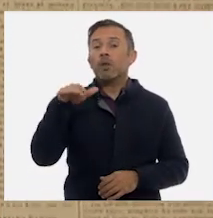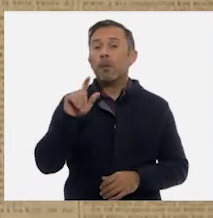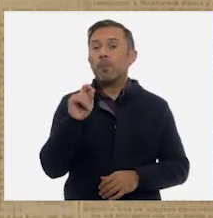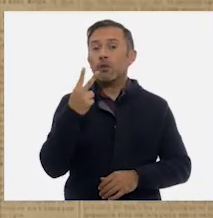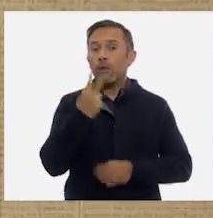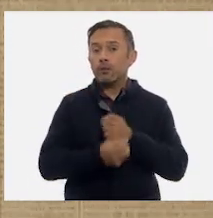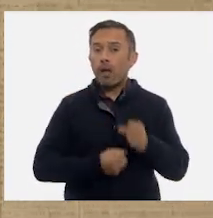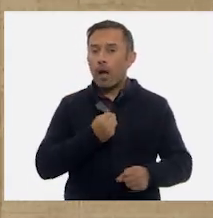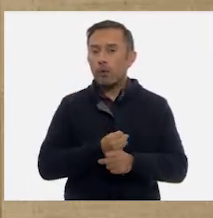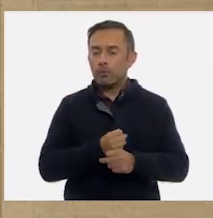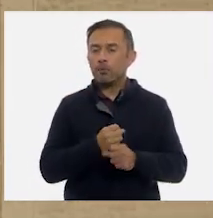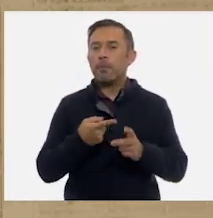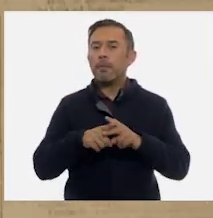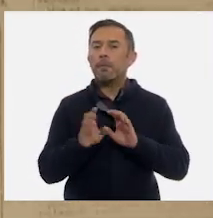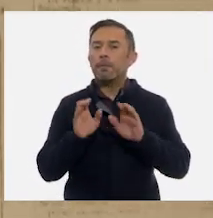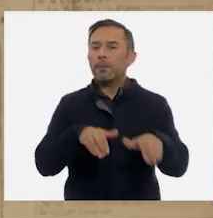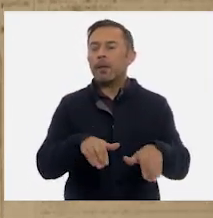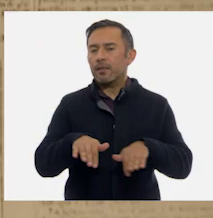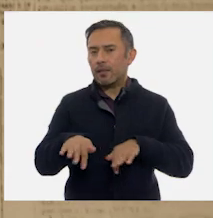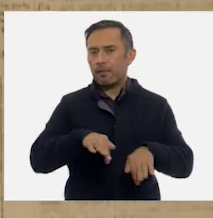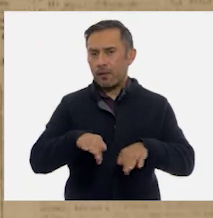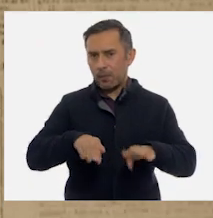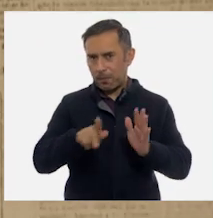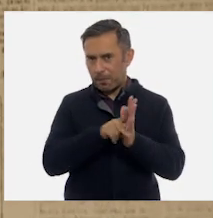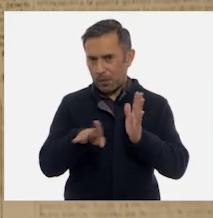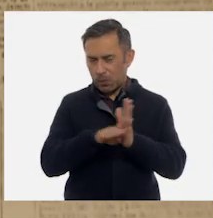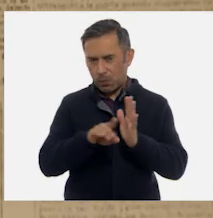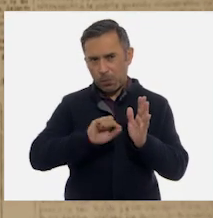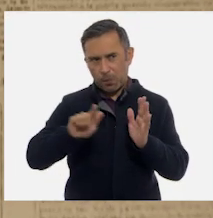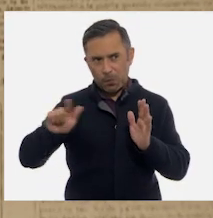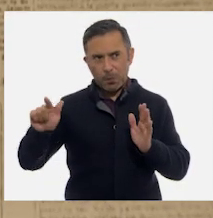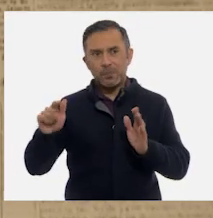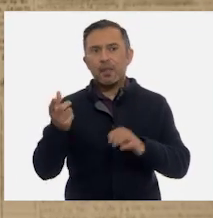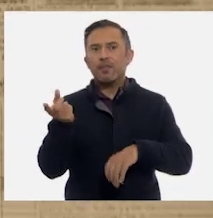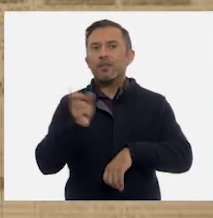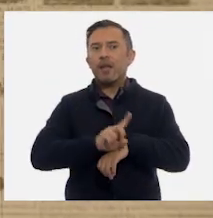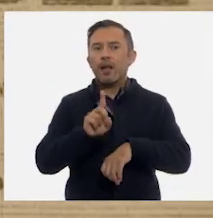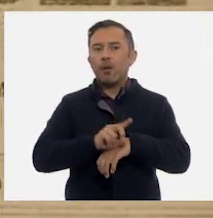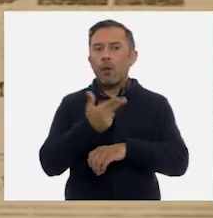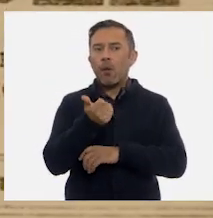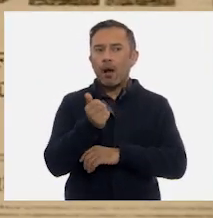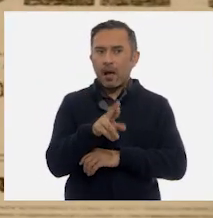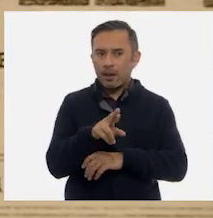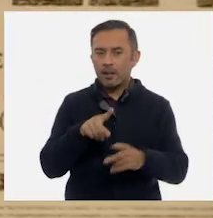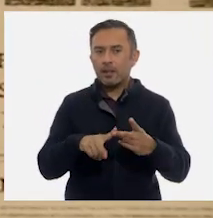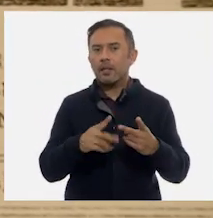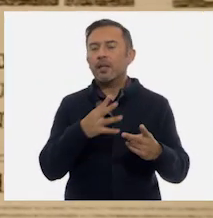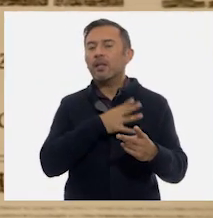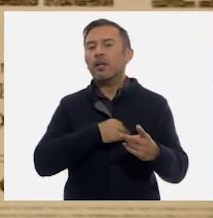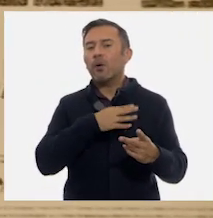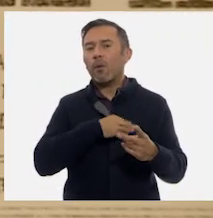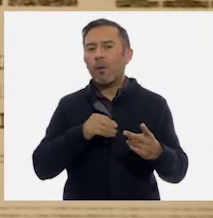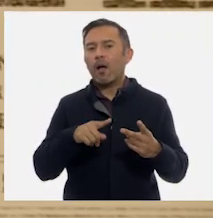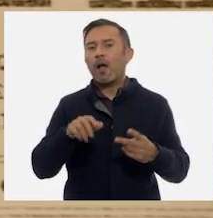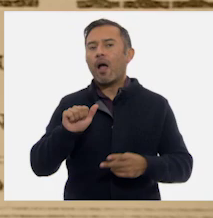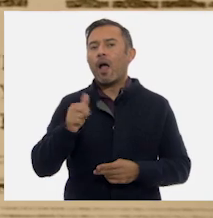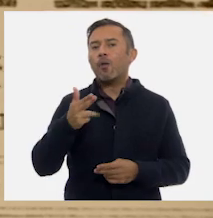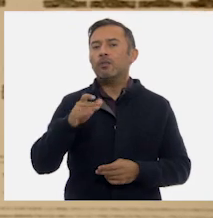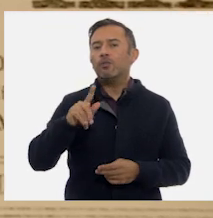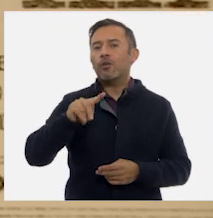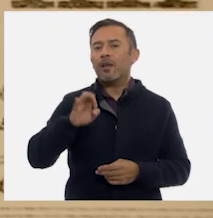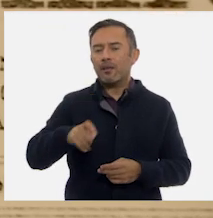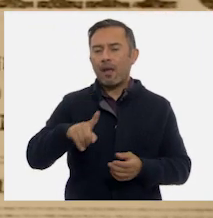tan importantes como El Diario del Hogar y El Hijo del Aguizote, y su temperamento decidido la llevó a destacarse como organizadora de